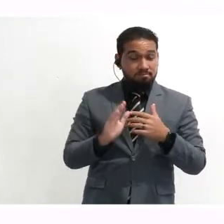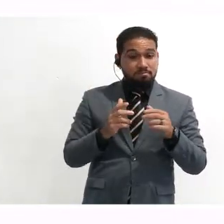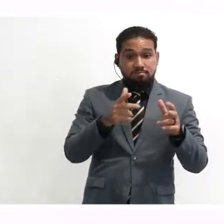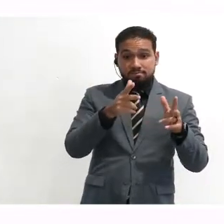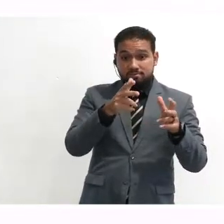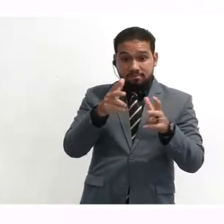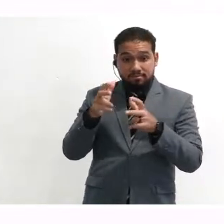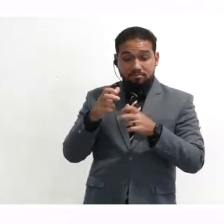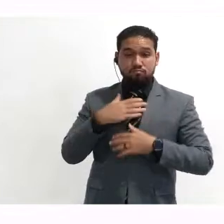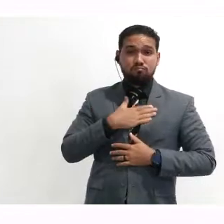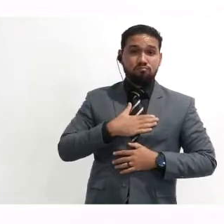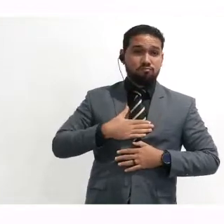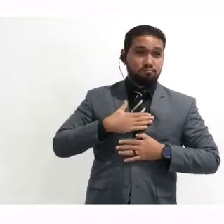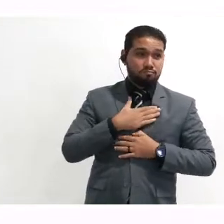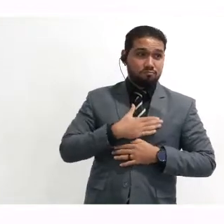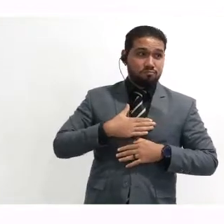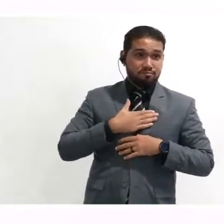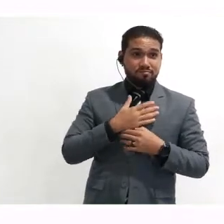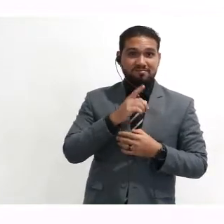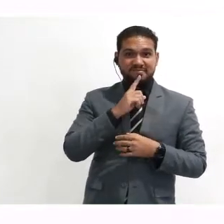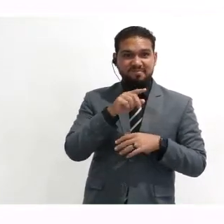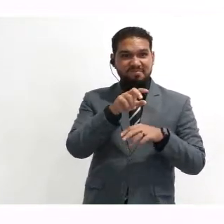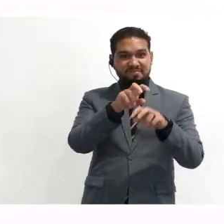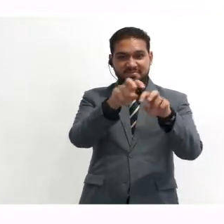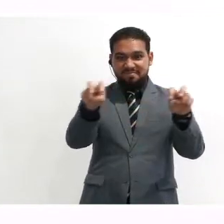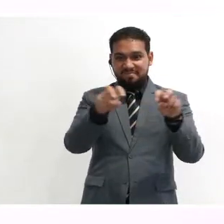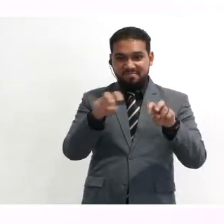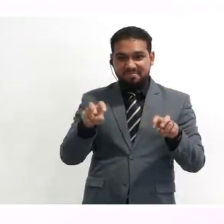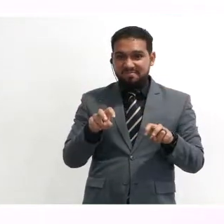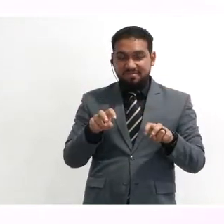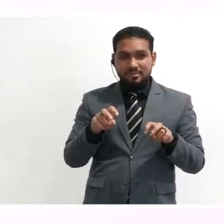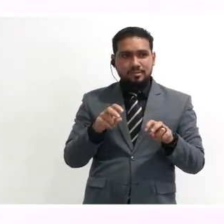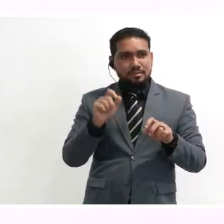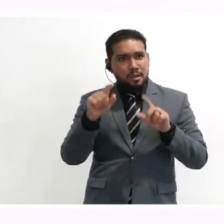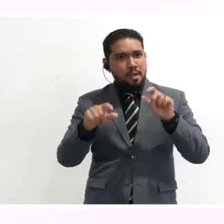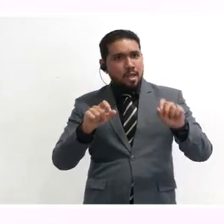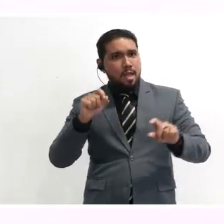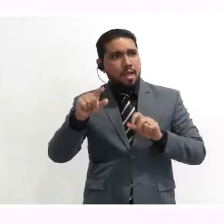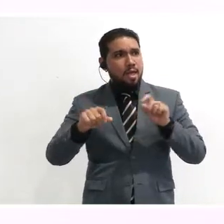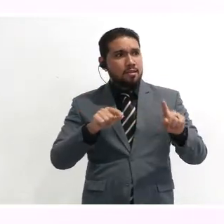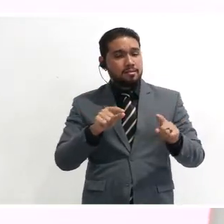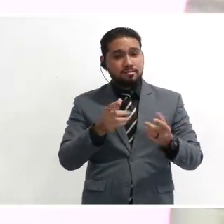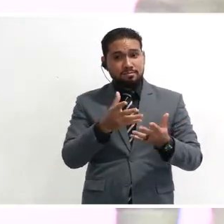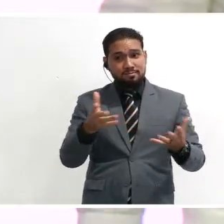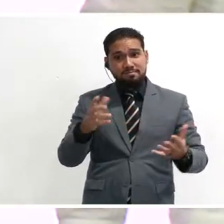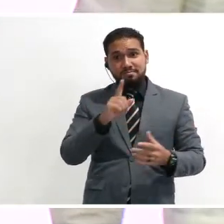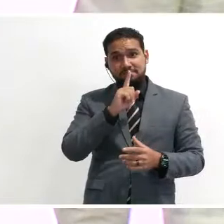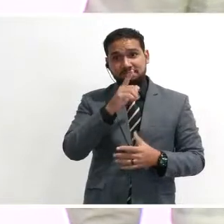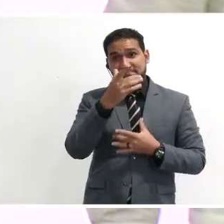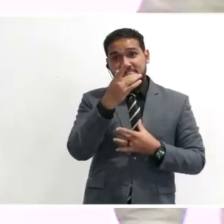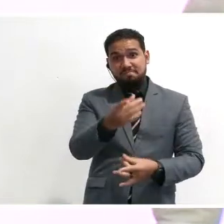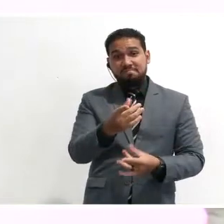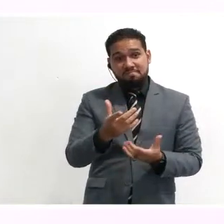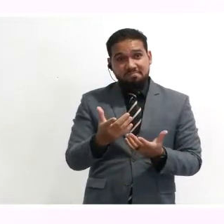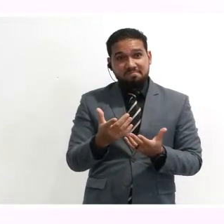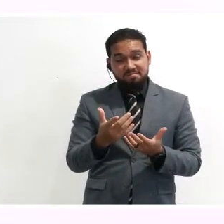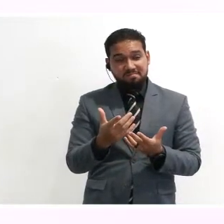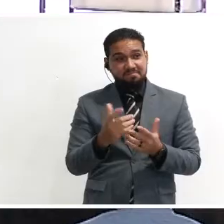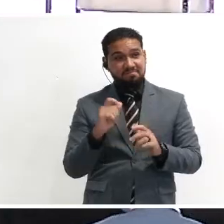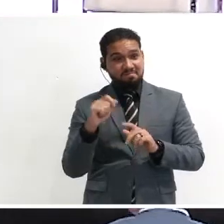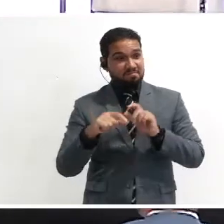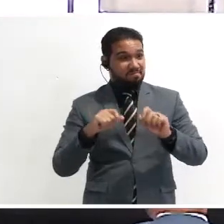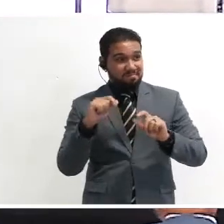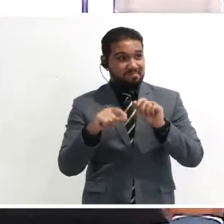hemos notado el interés de todos los presentes con esa avalancha de preguntas, además, que se le hizo al